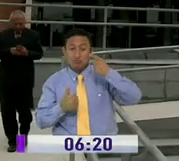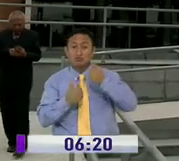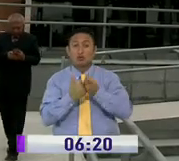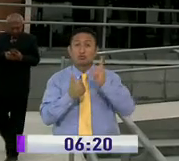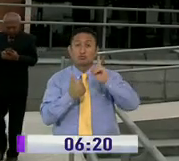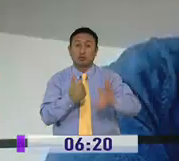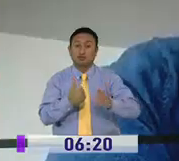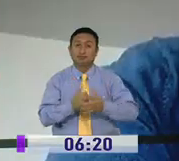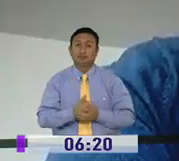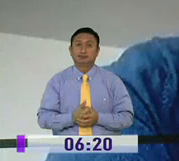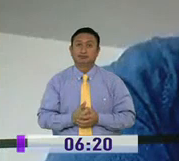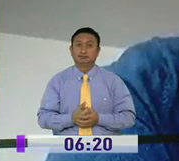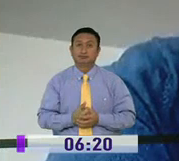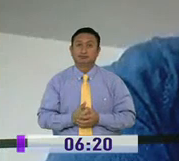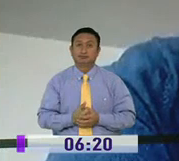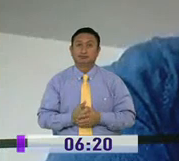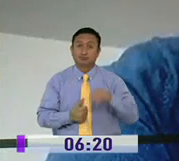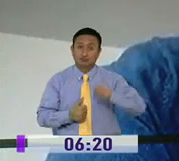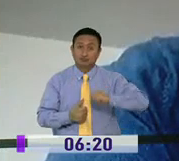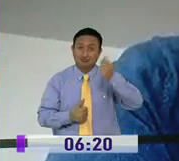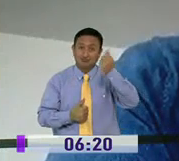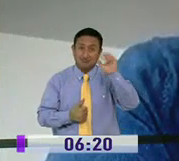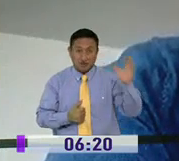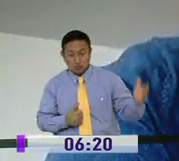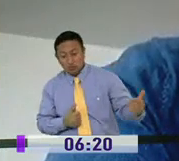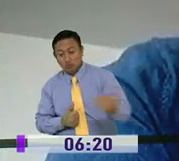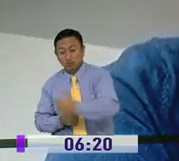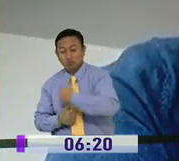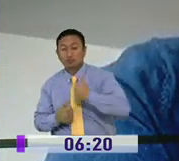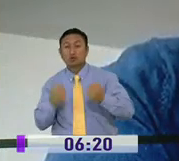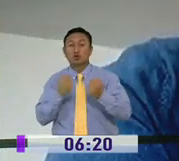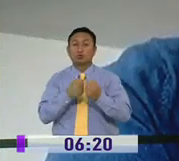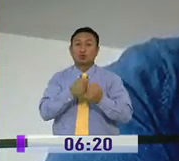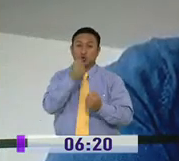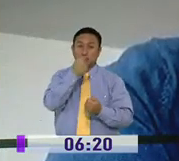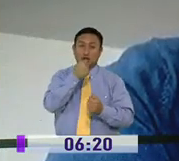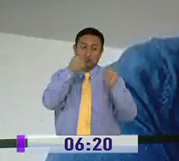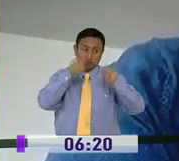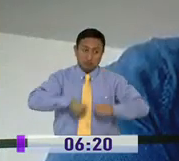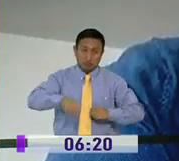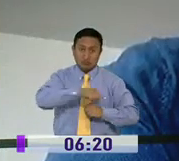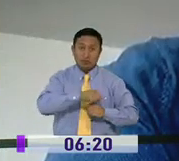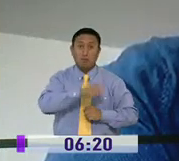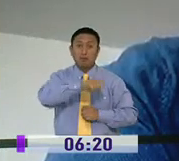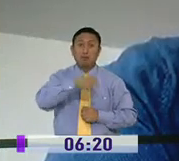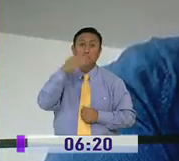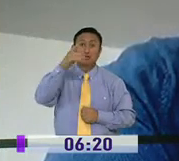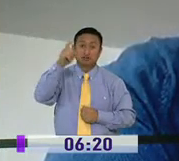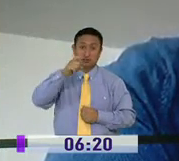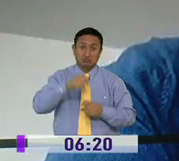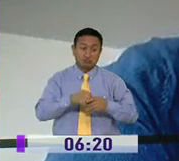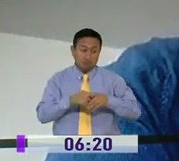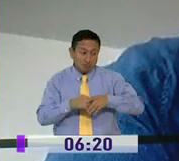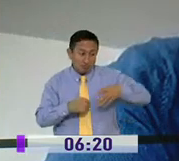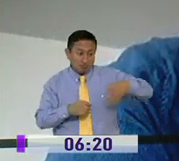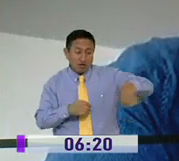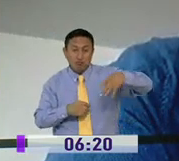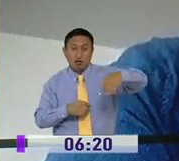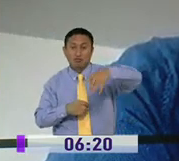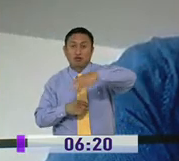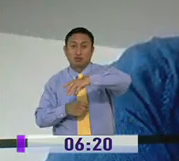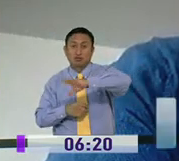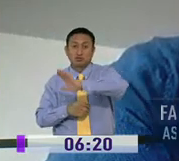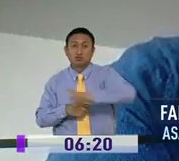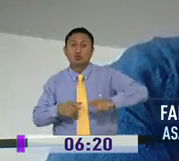donación económica. Lo que se logre recaudar para la compra de raciones y que estas raciones sean entregadas directamente en función